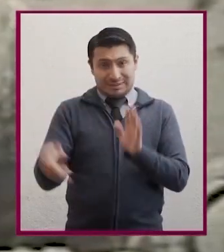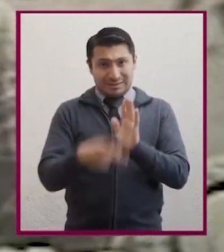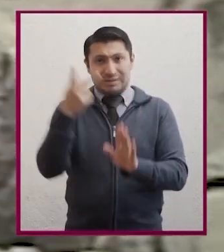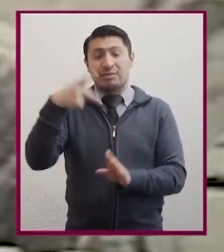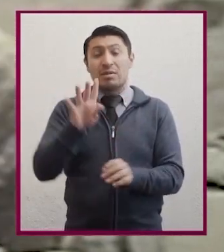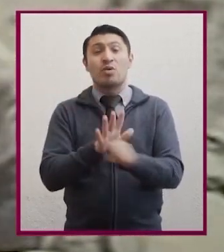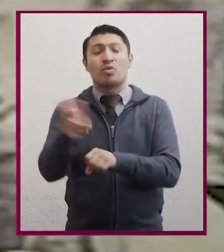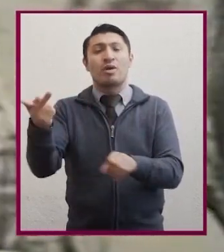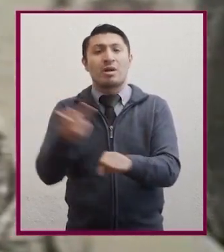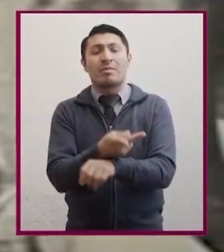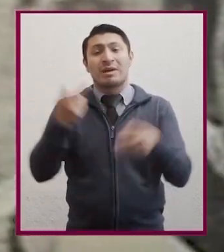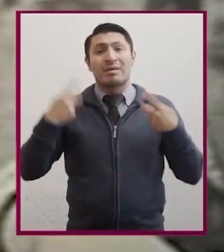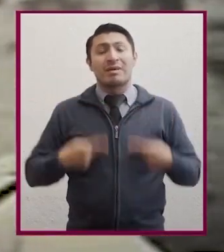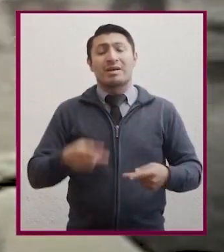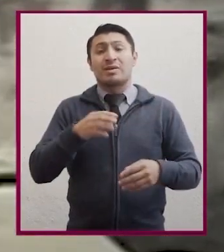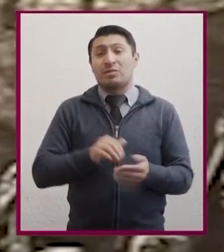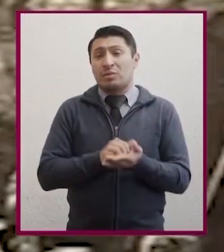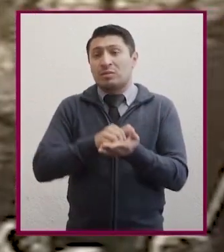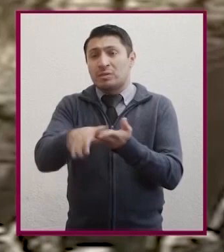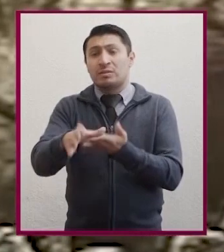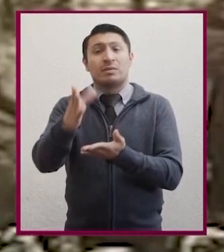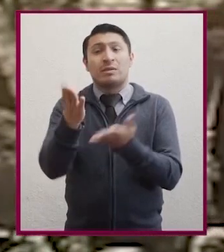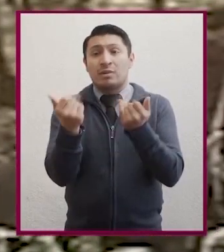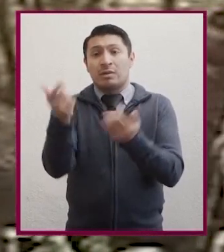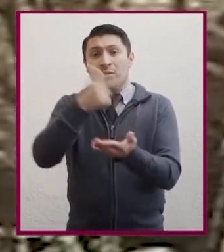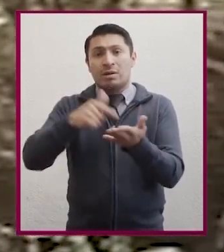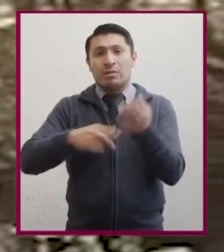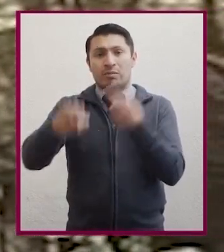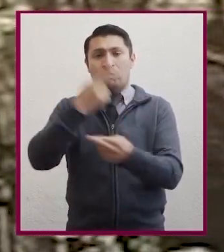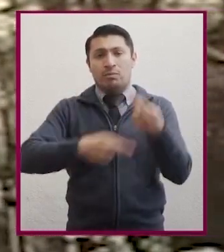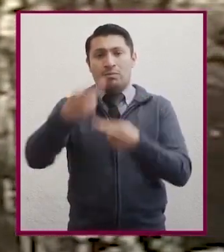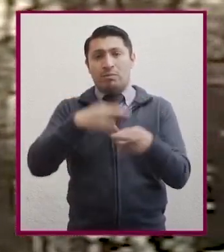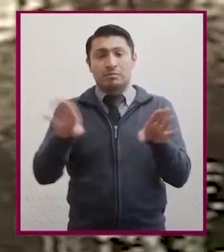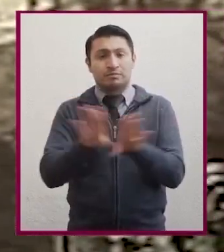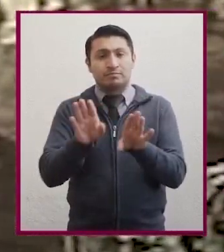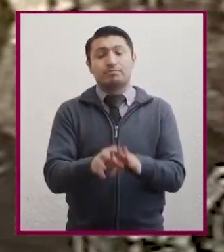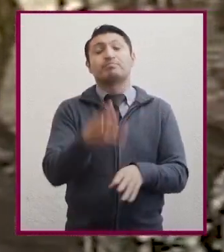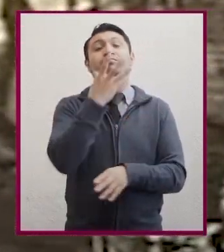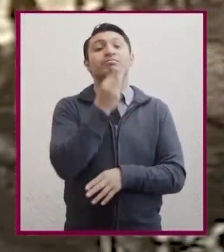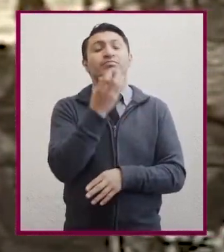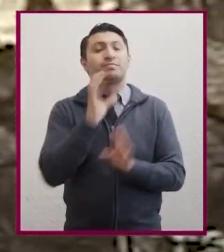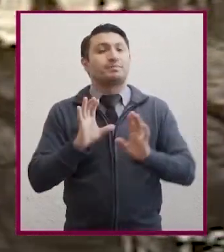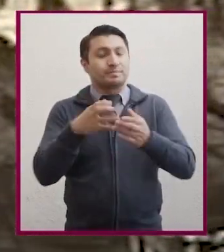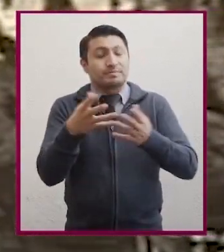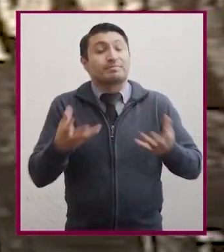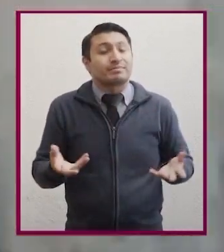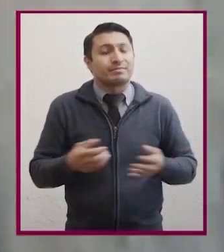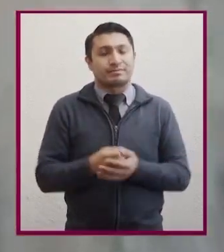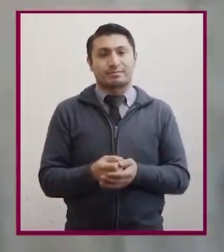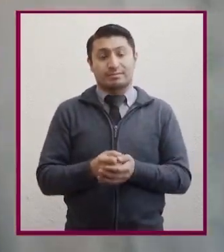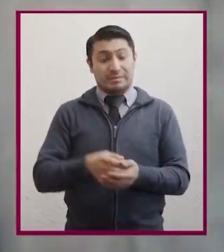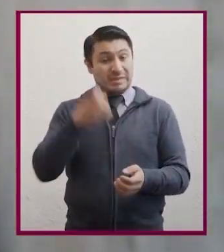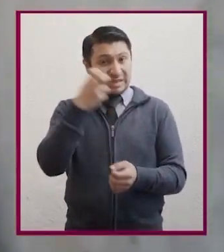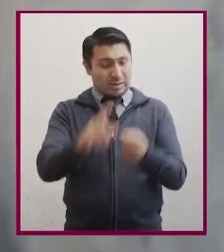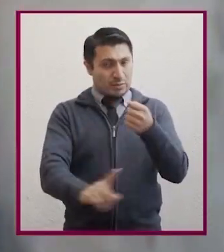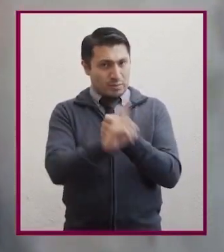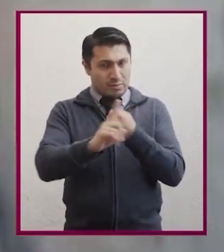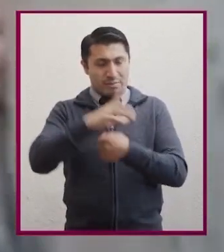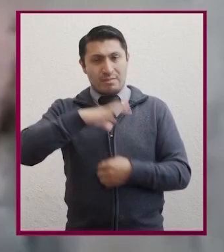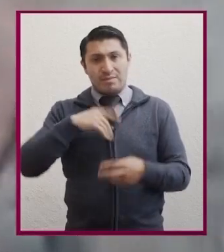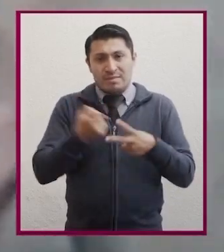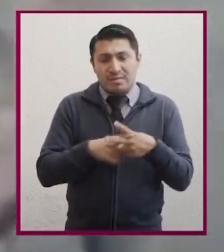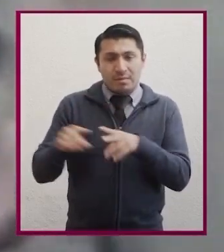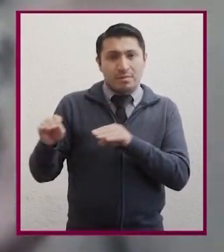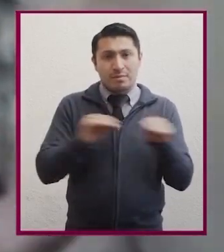pasa con los exiliados que no tienen un lugar al cual volver, como ocurrió con el pueblo judío? Para enfrentar este problema surgió